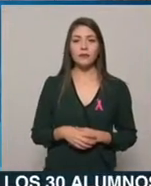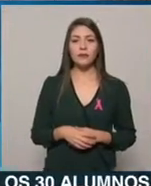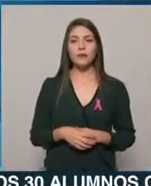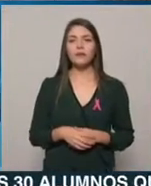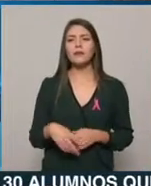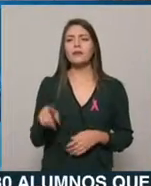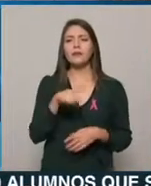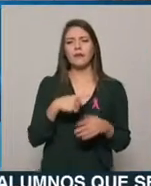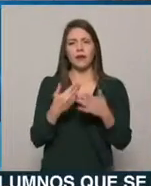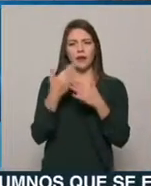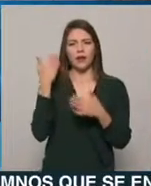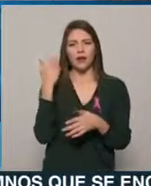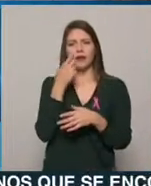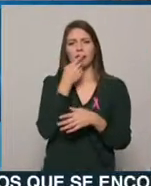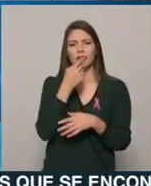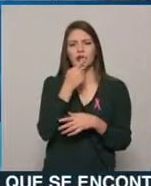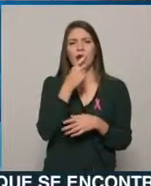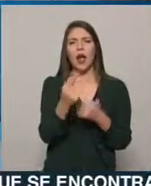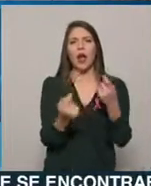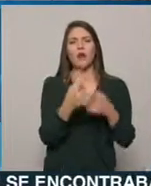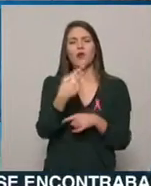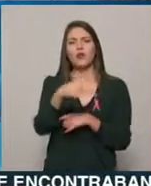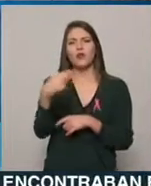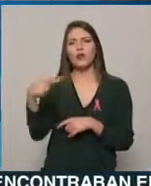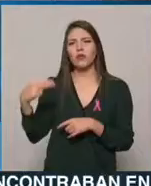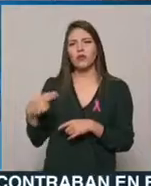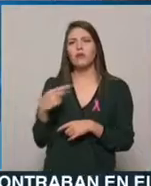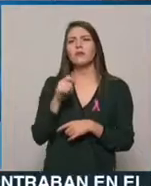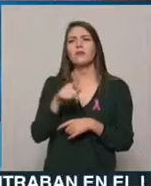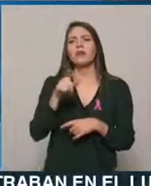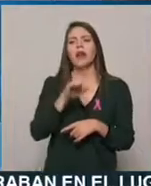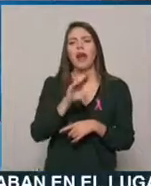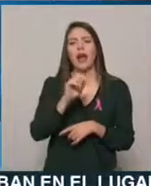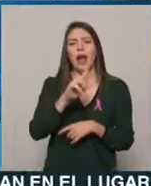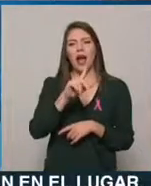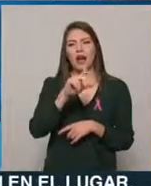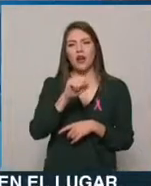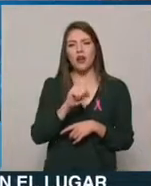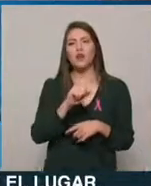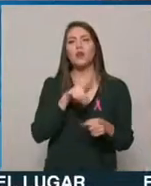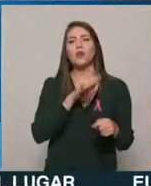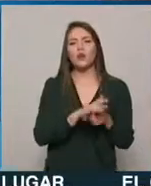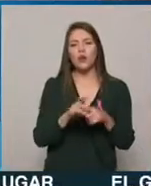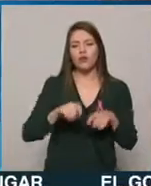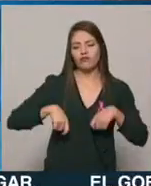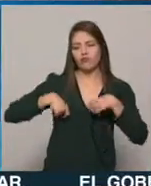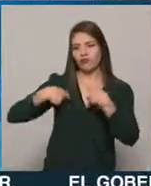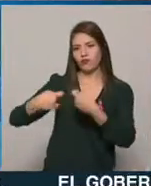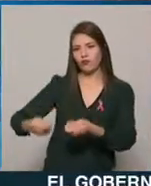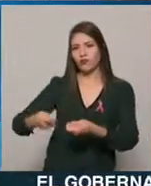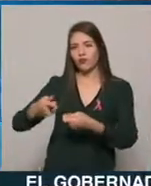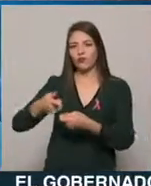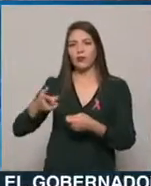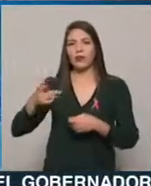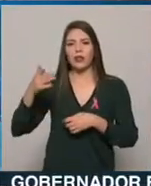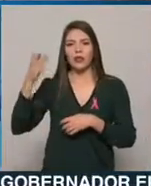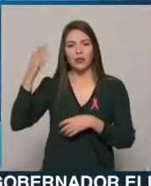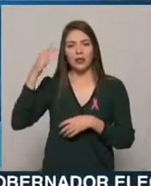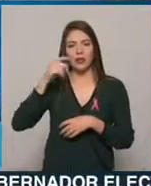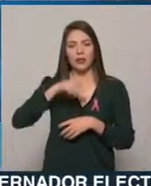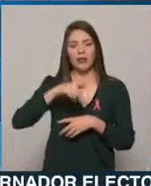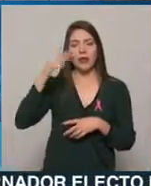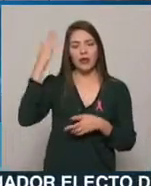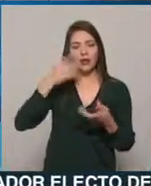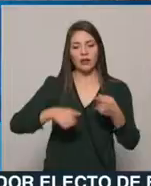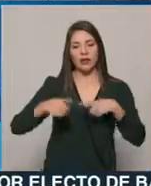han mencionado ya algunos nombres de los posibles sucesores a Carlos Romero Deschamps. En su opinión, ¿qué requisitos debería de cumplir el nuevo líder